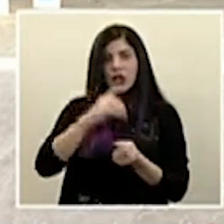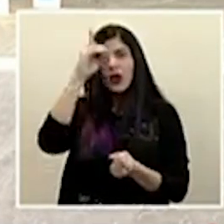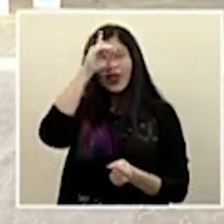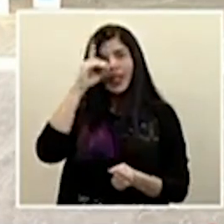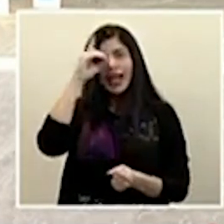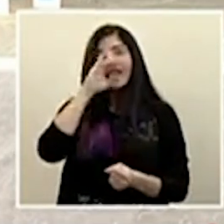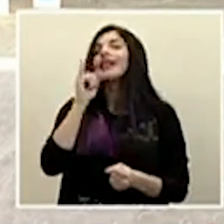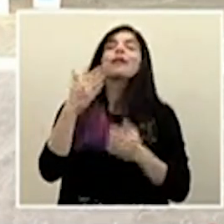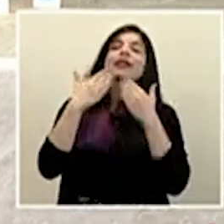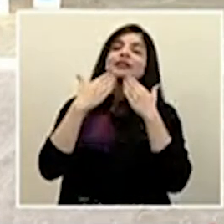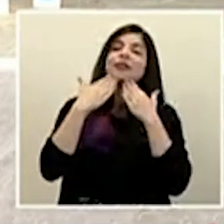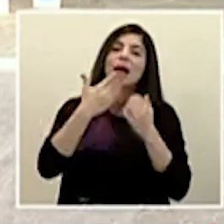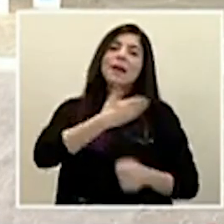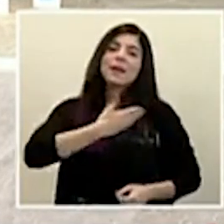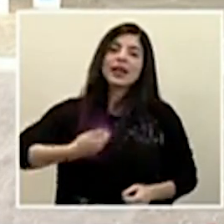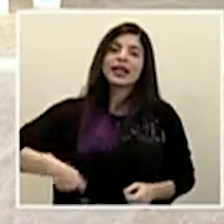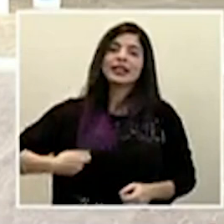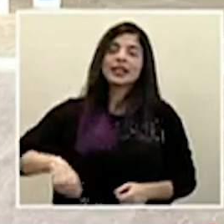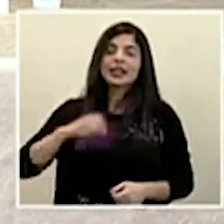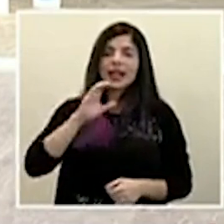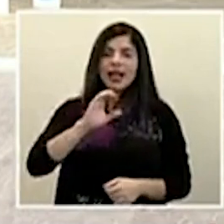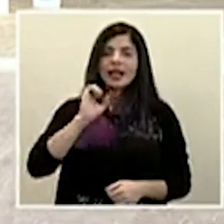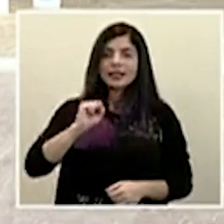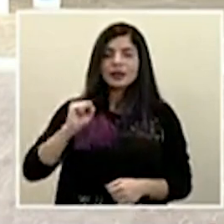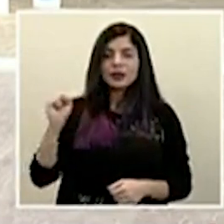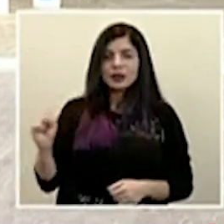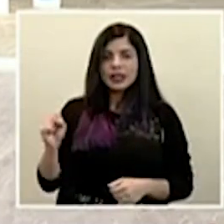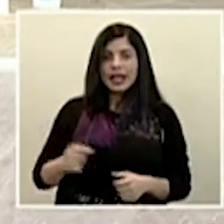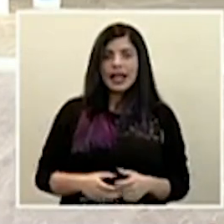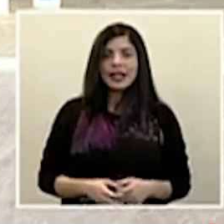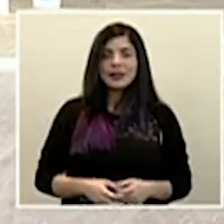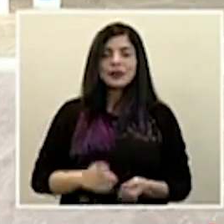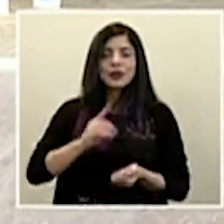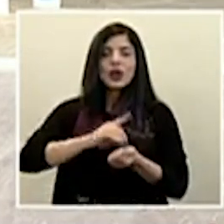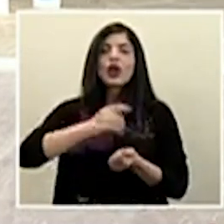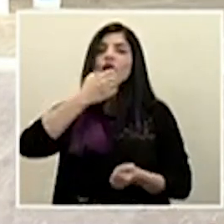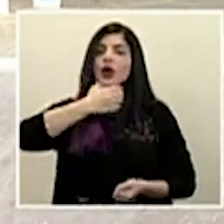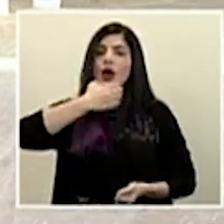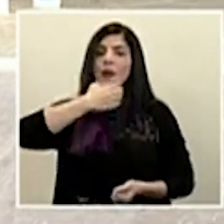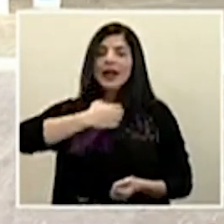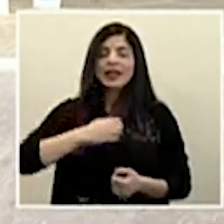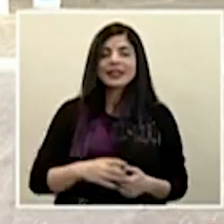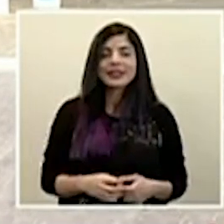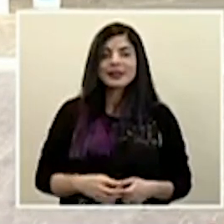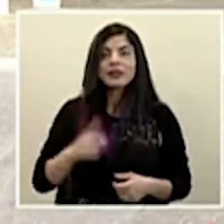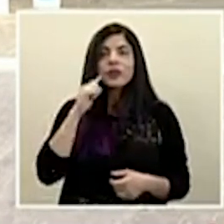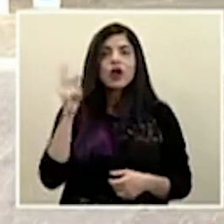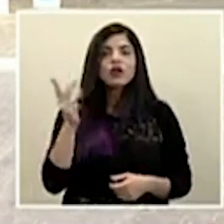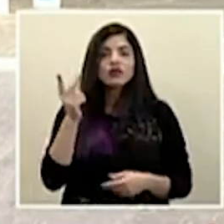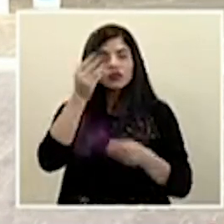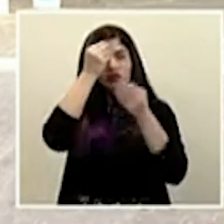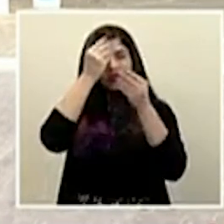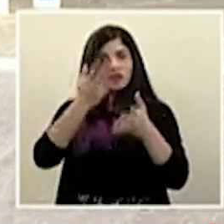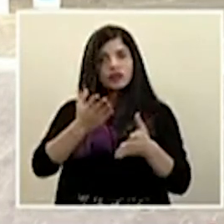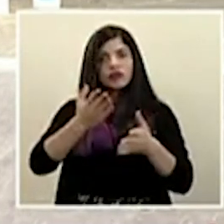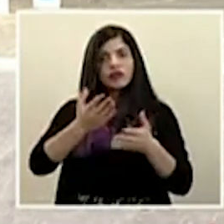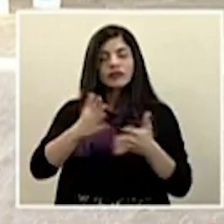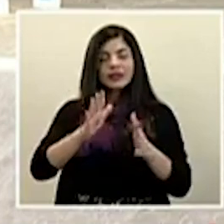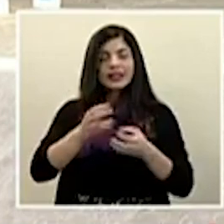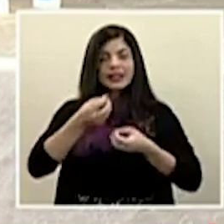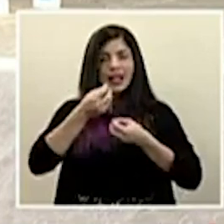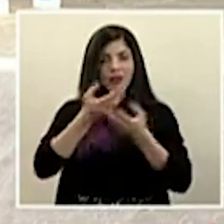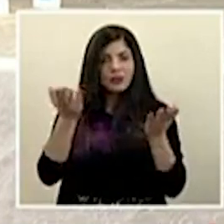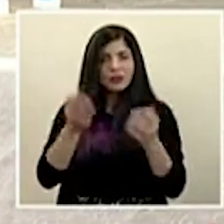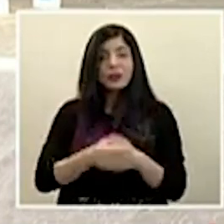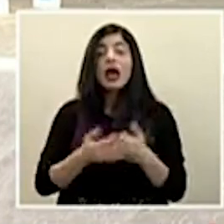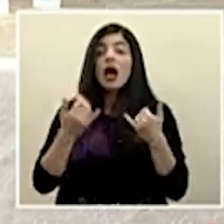Salas, y el presidente ejecutivo de la Caja Costarricense del Seguro Social, el doctor Román Macaya, por el reporte ofrecido.